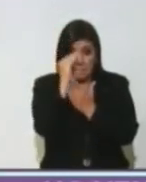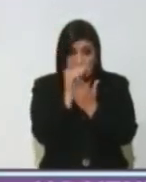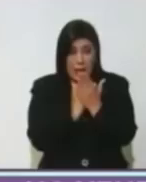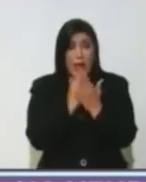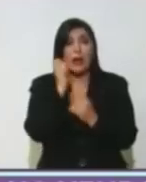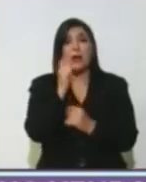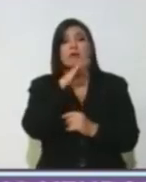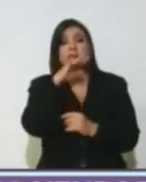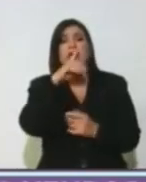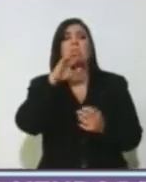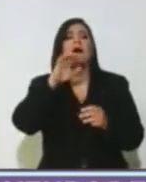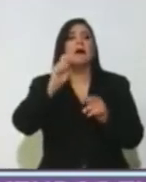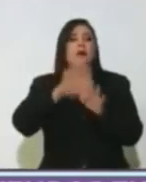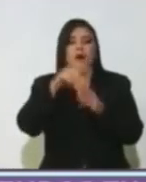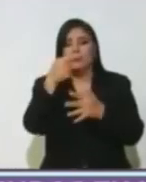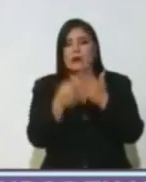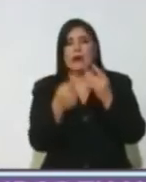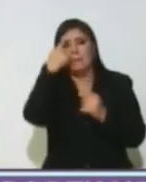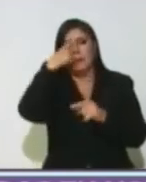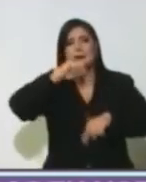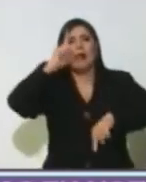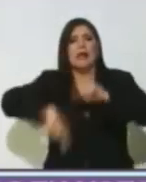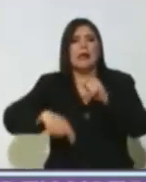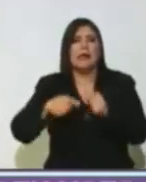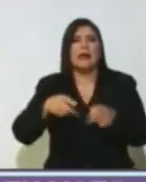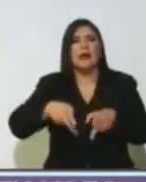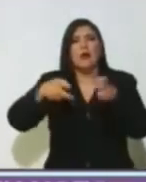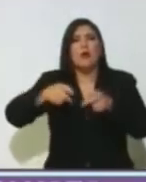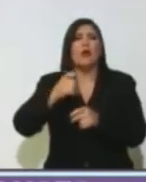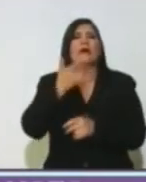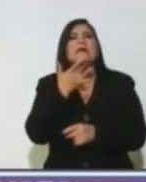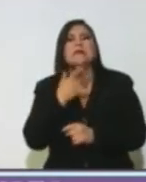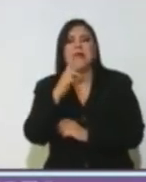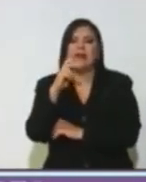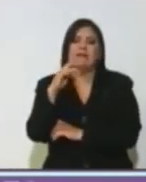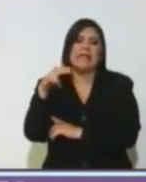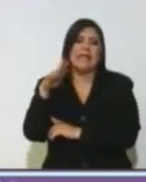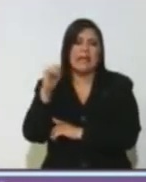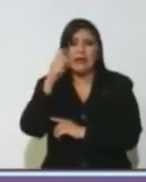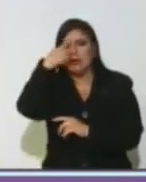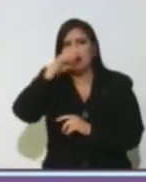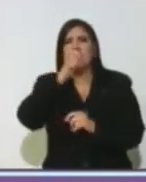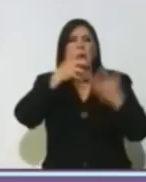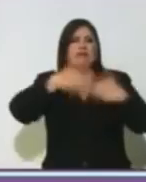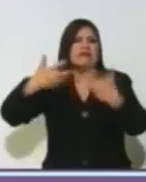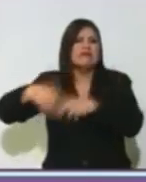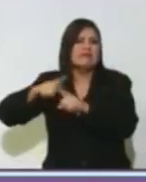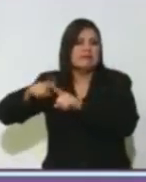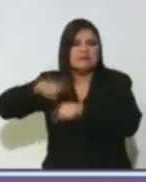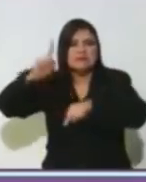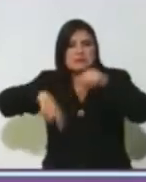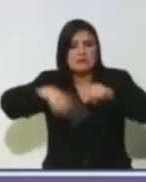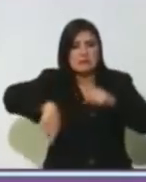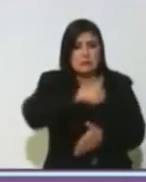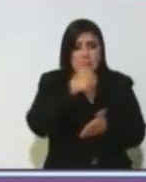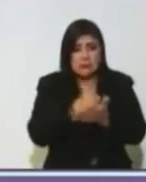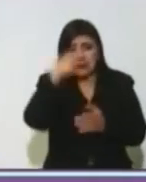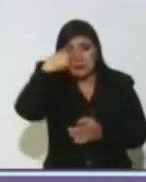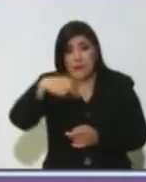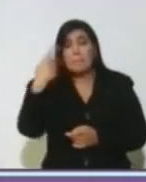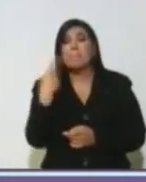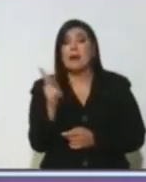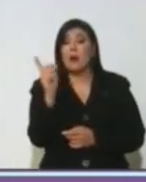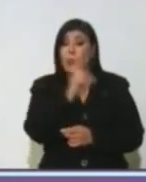puntuales del gobierno como sacar refinería y algunas industrias de la ciudad de mexico pero lo que sí es una realidad es que a partir de la